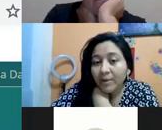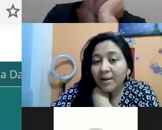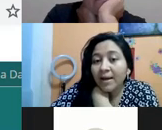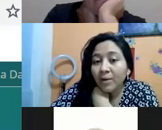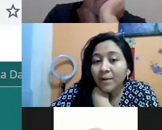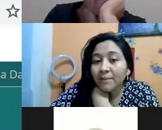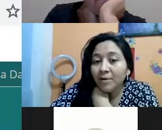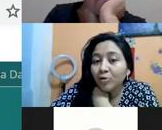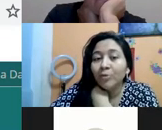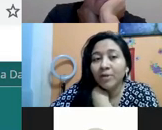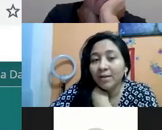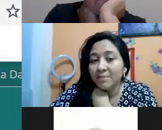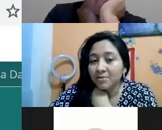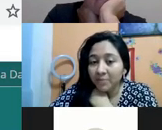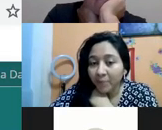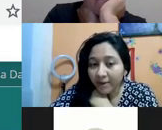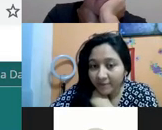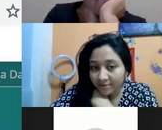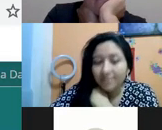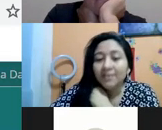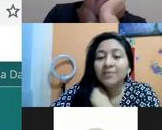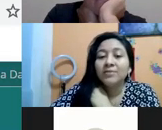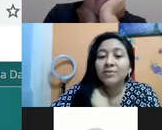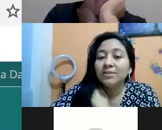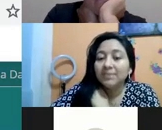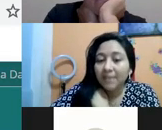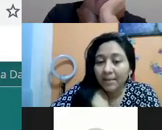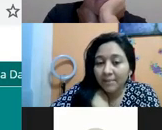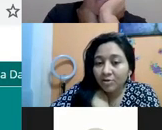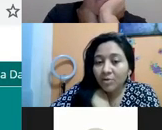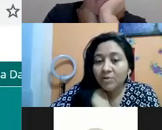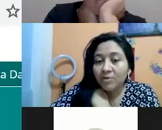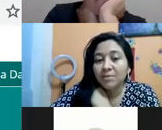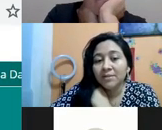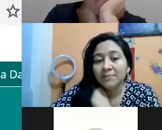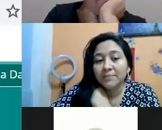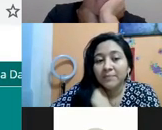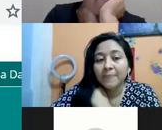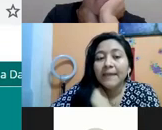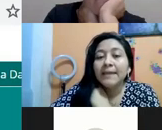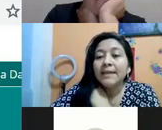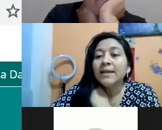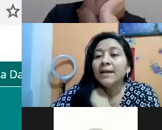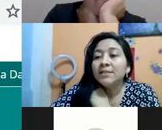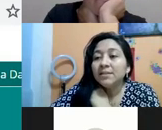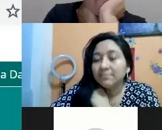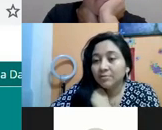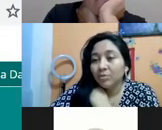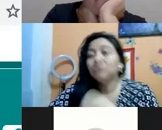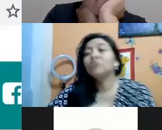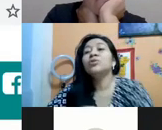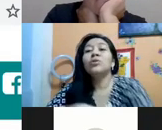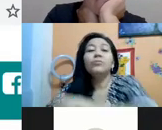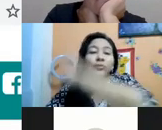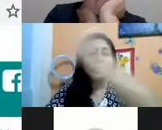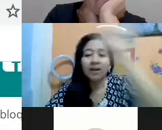una vez que hago el envío, no podrá cambiar su respuesta. Entonces, enviar todo y terminar. Y allí, como